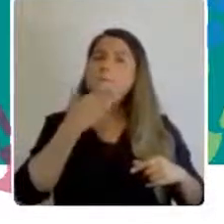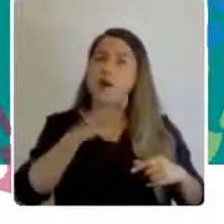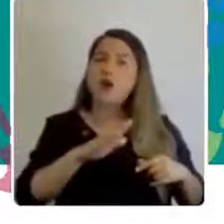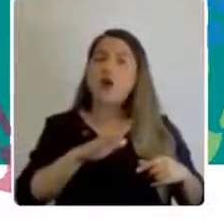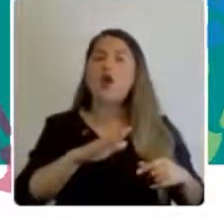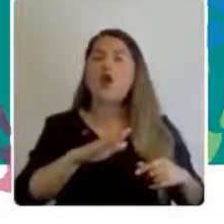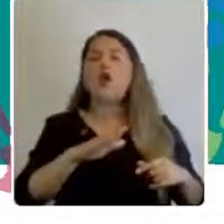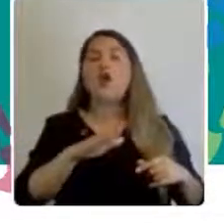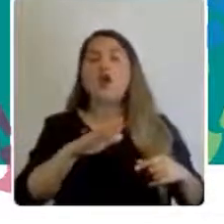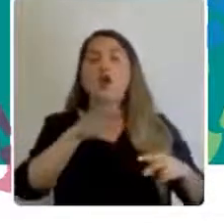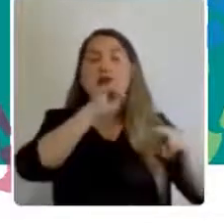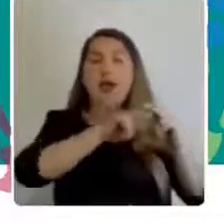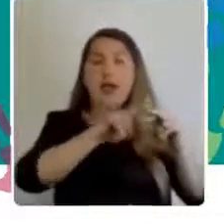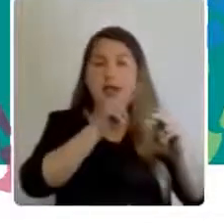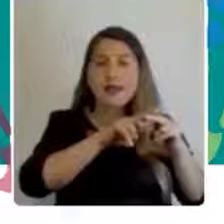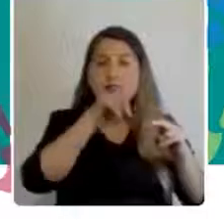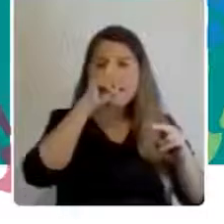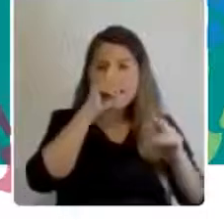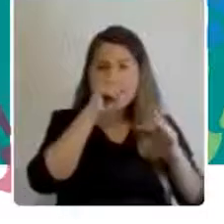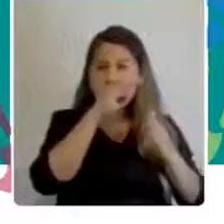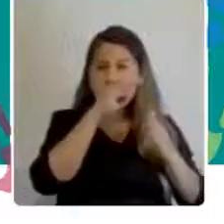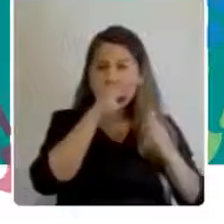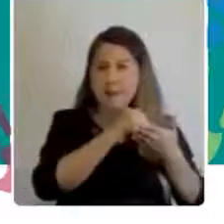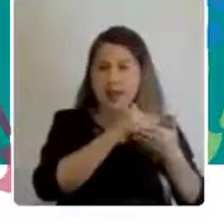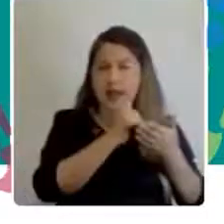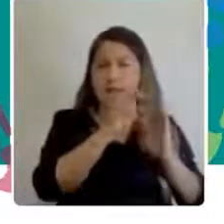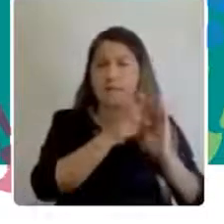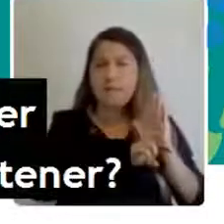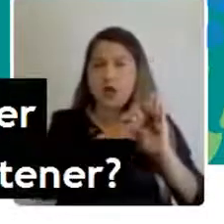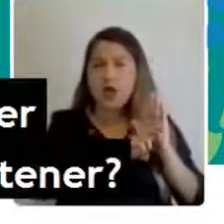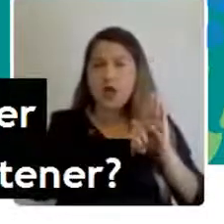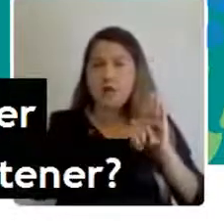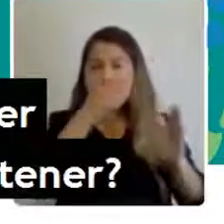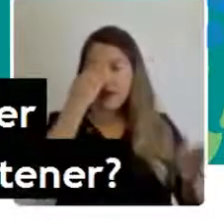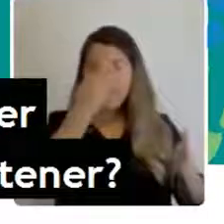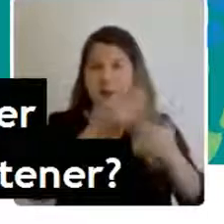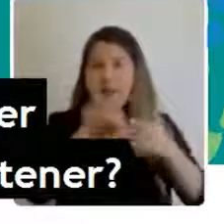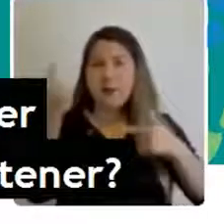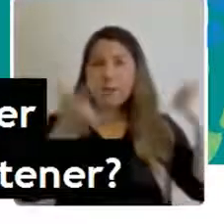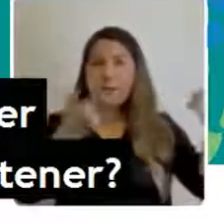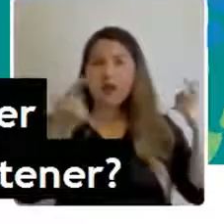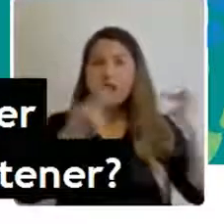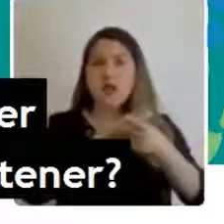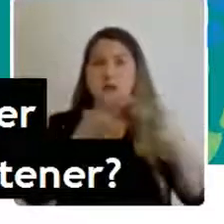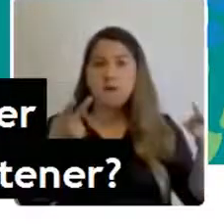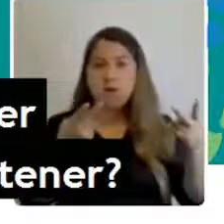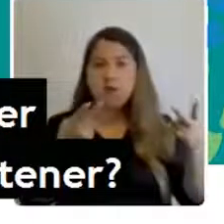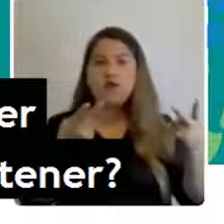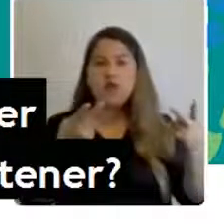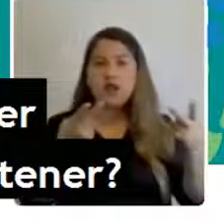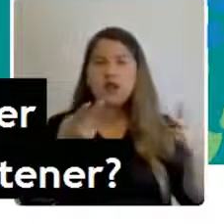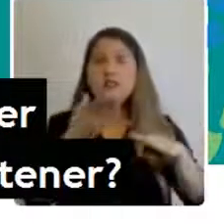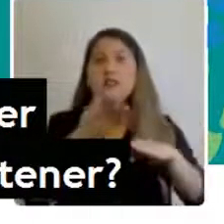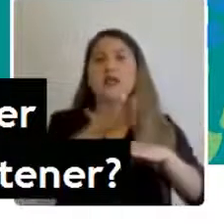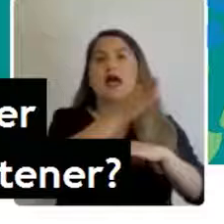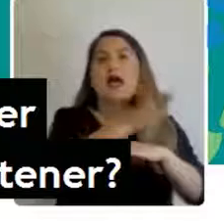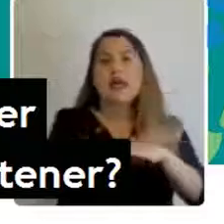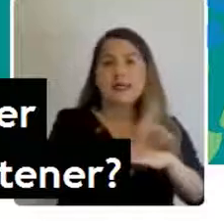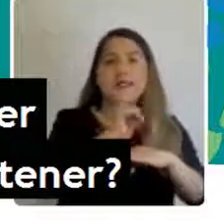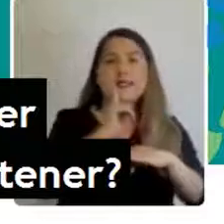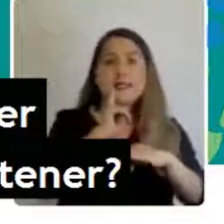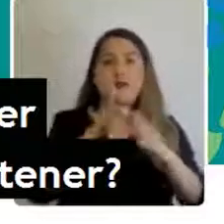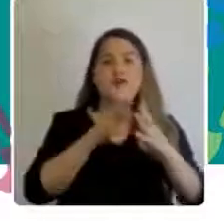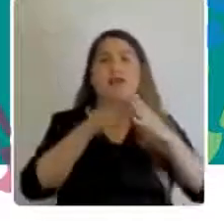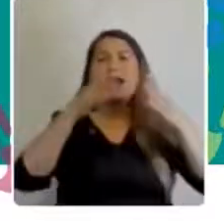abordar planes, programas para enfrentar políticas públicas concretas de enfermedades raras antes que pretender tener una gran legislación que cuesta